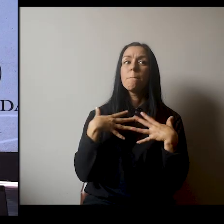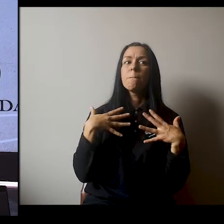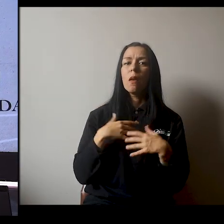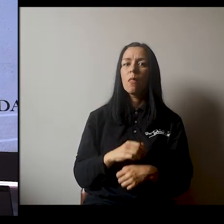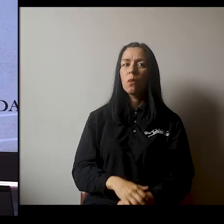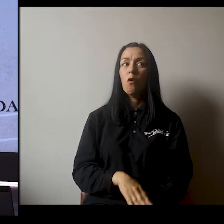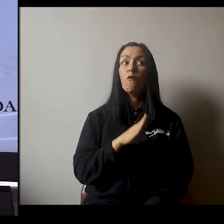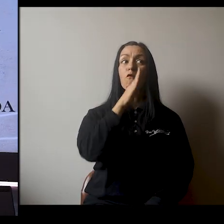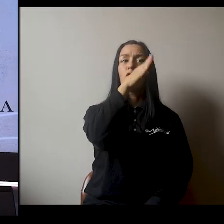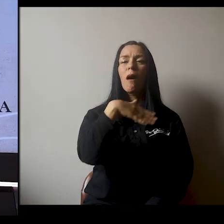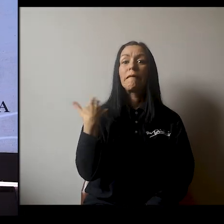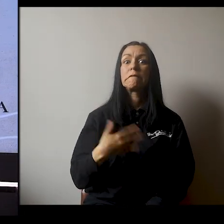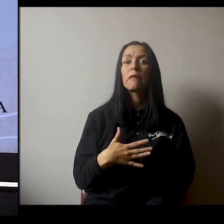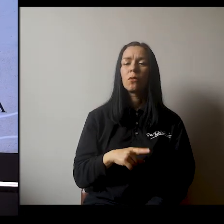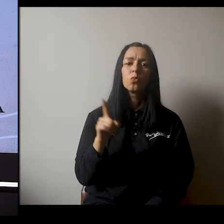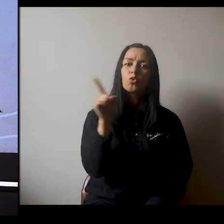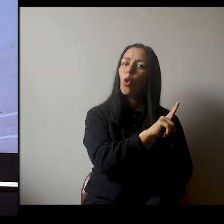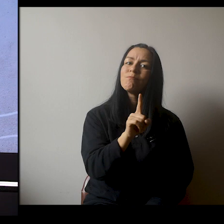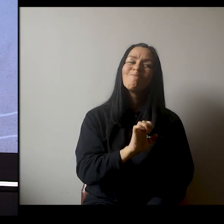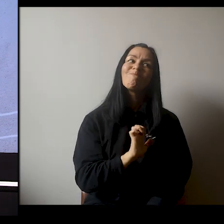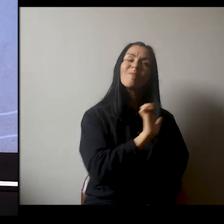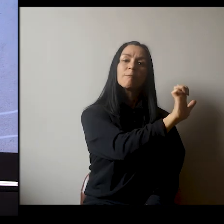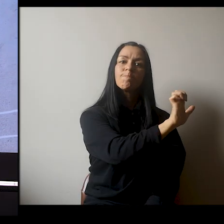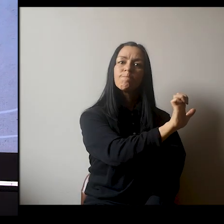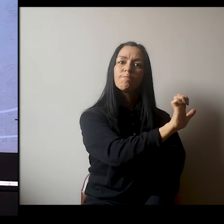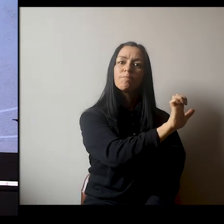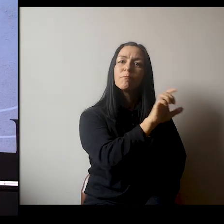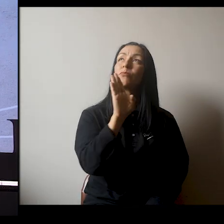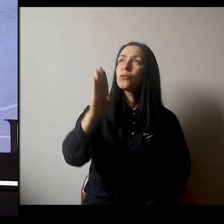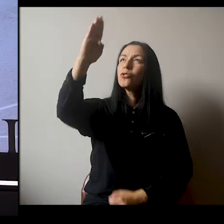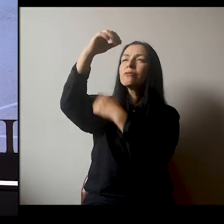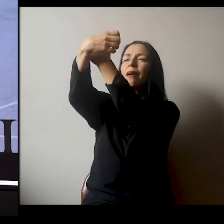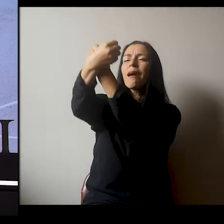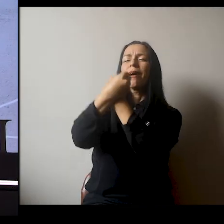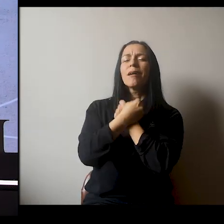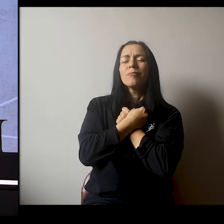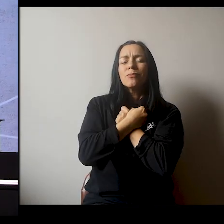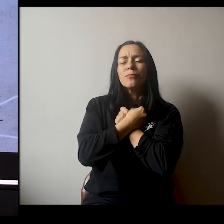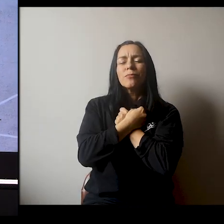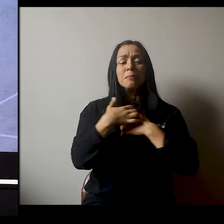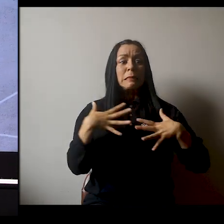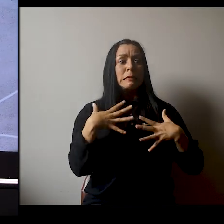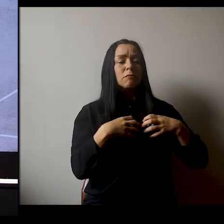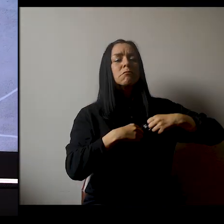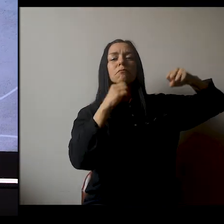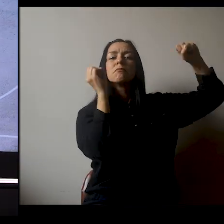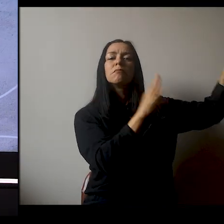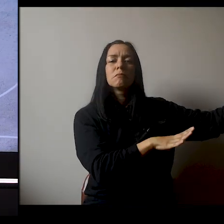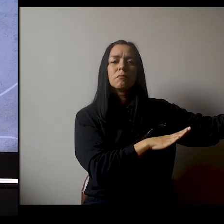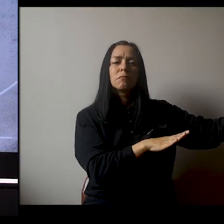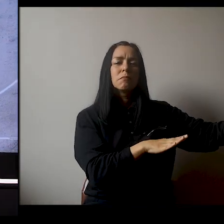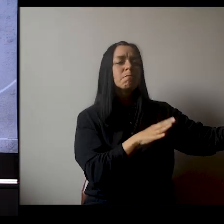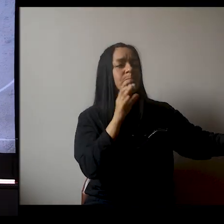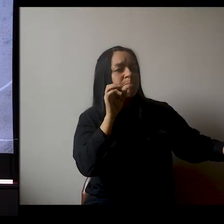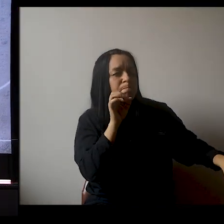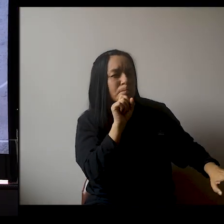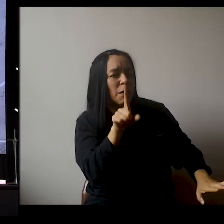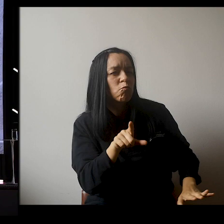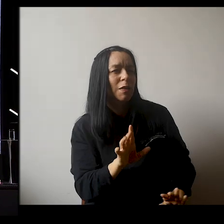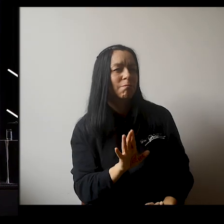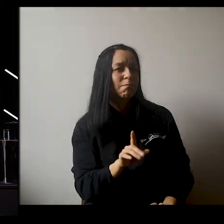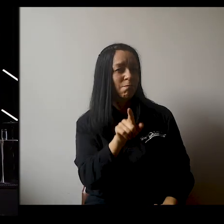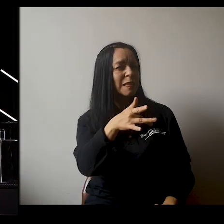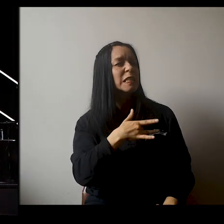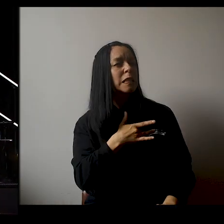siembra temor. No podemos permitirlo. El amor de Dios echa fuera el temor. Y si